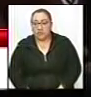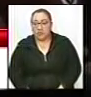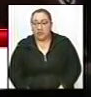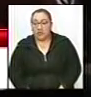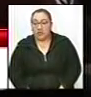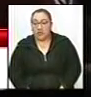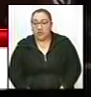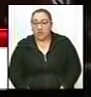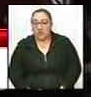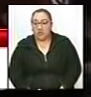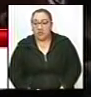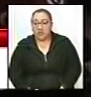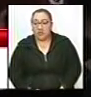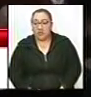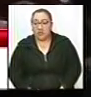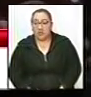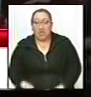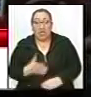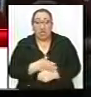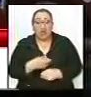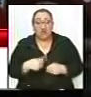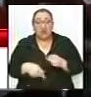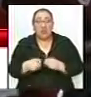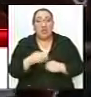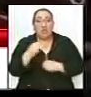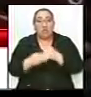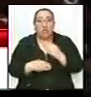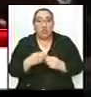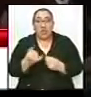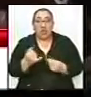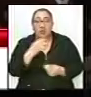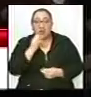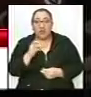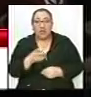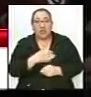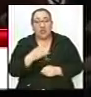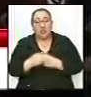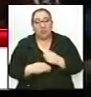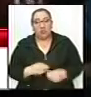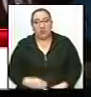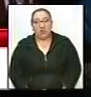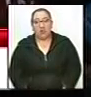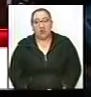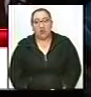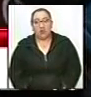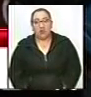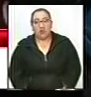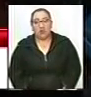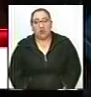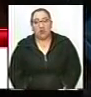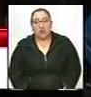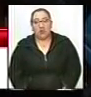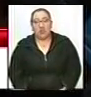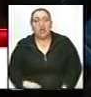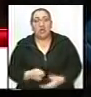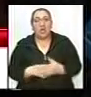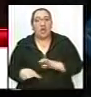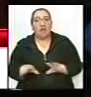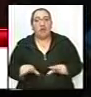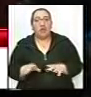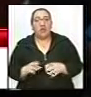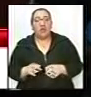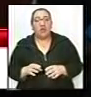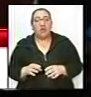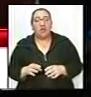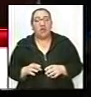en vísperas del Mundial. Acuérdense ustedes que lo mismo que se está diciendo hoy se decía antes del Mundial, que había la posibilidad que desafilien al